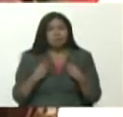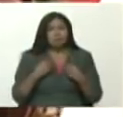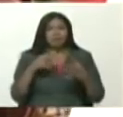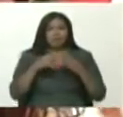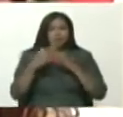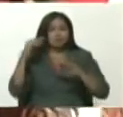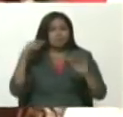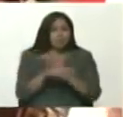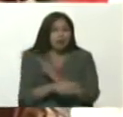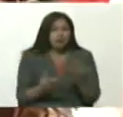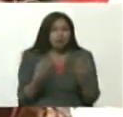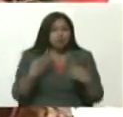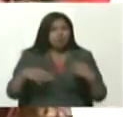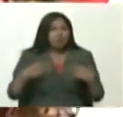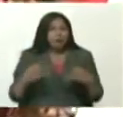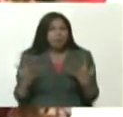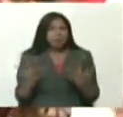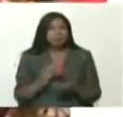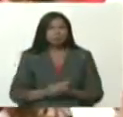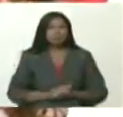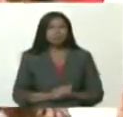barrio,